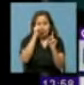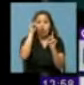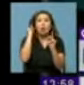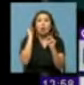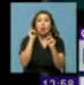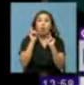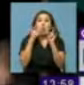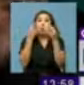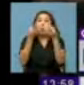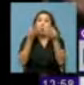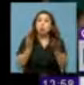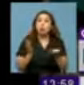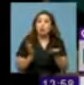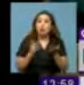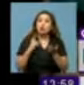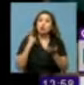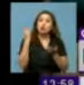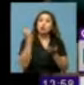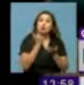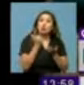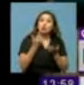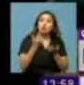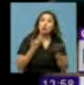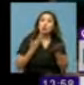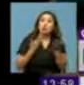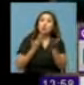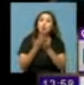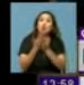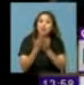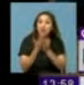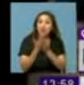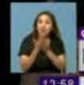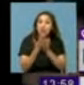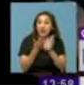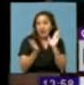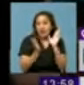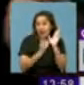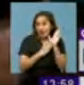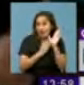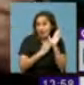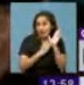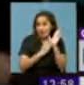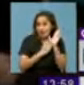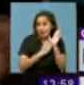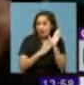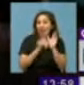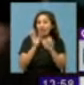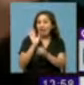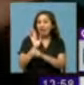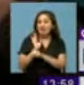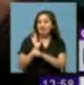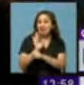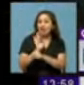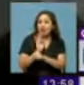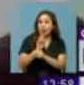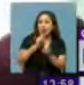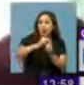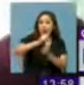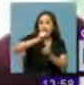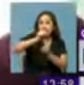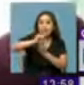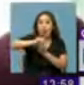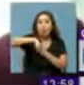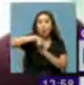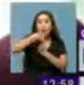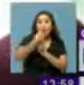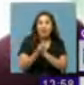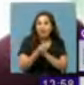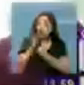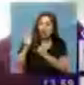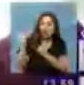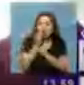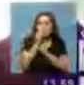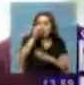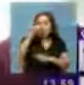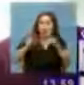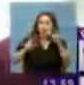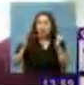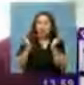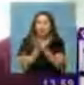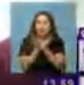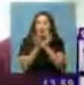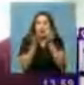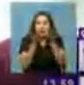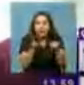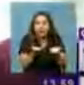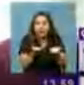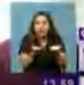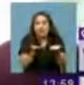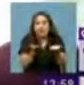como corresponde. Si a nosotros nos pide el aval, particularmente nosotros vamos a ser responsables de la emisión de títulos el día de mañana de todos los alumnos.